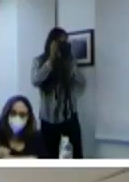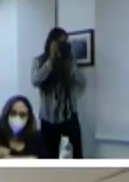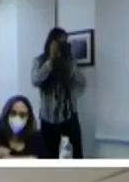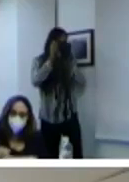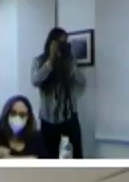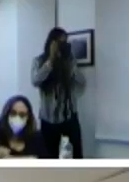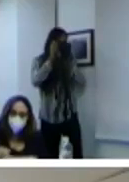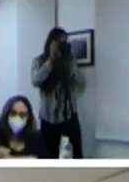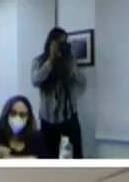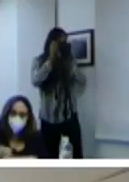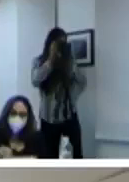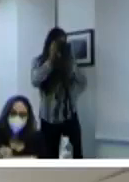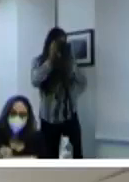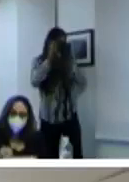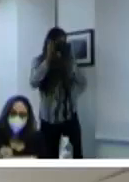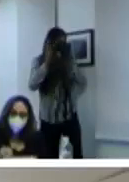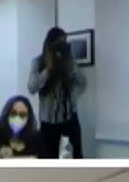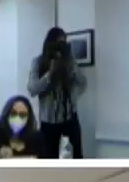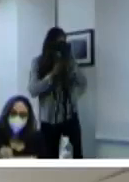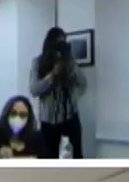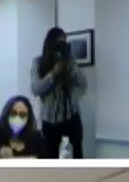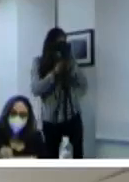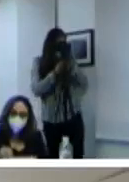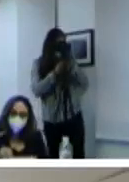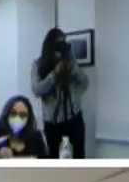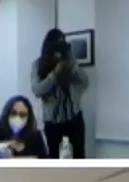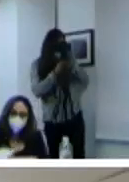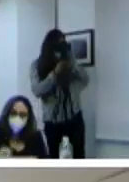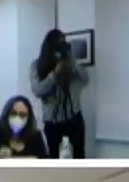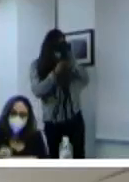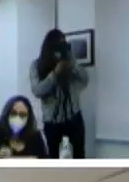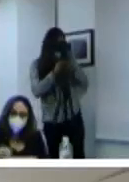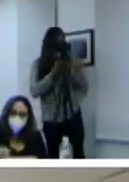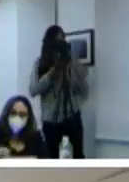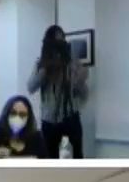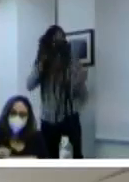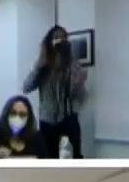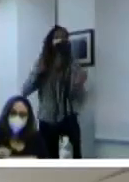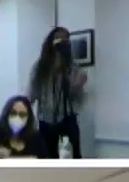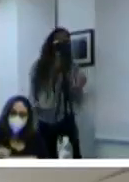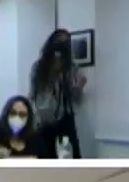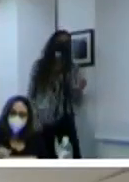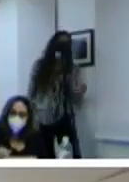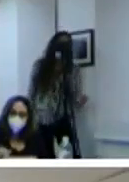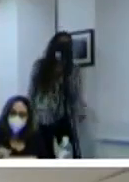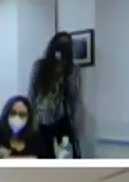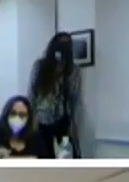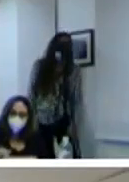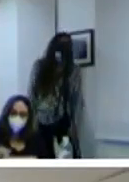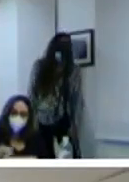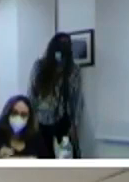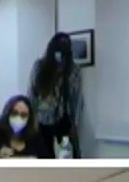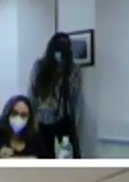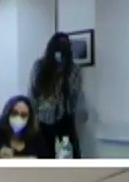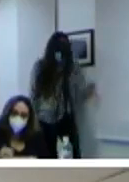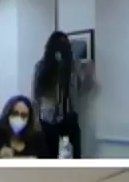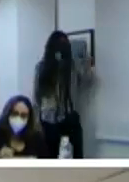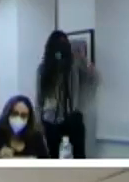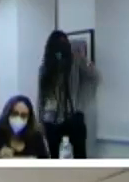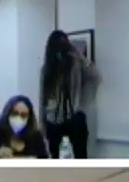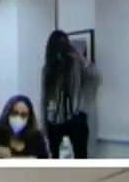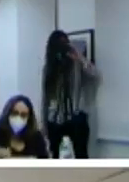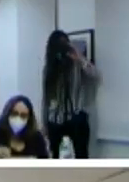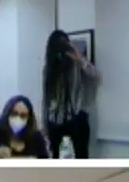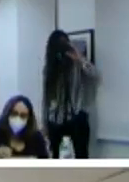y a eso le tenemos que añadir 106 millones, que son los programas de gastos de mantenimiento necesarios. Son un total de 291